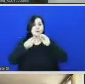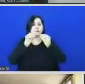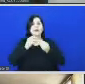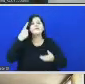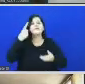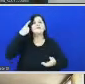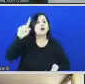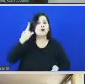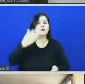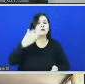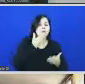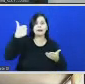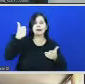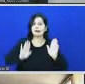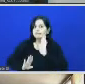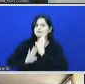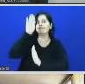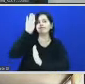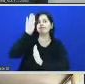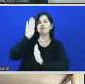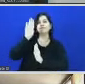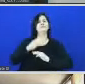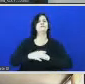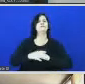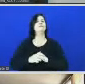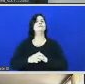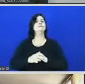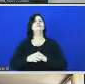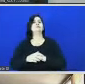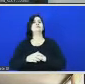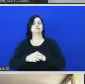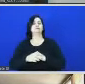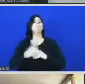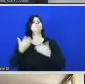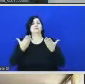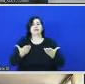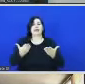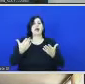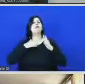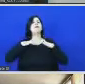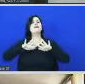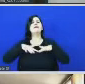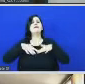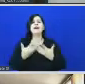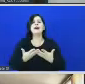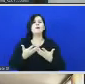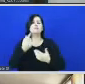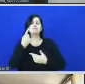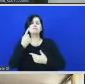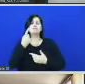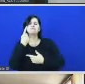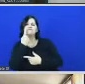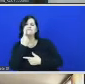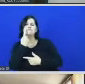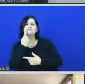lo segundo que estamos haciendo, estamos cambiando los mecanismos en la forma en la que estamos